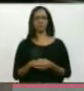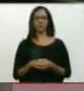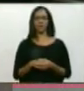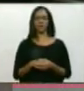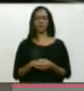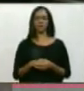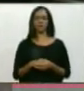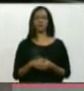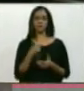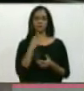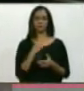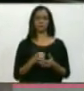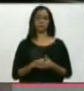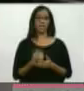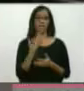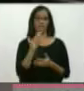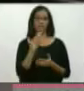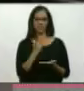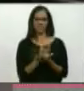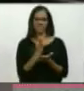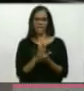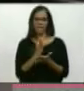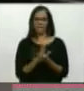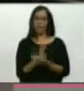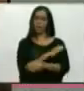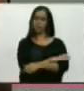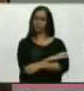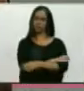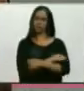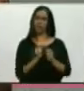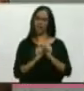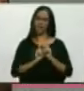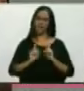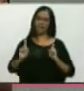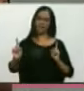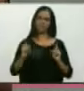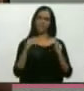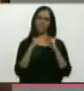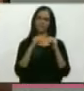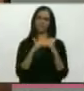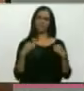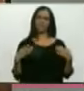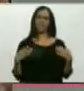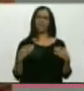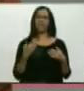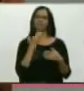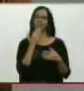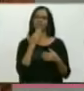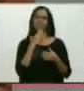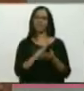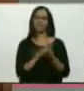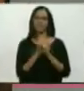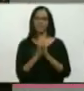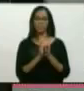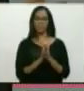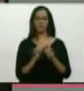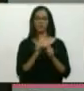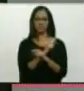Dice: algo siempre lleva a la oposición a alejarse de la Casa Blanca y acercarse al arepazo. ¿En dónde va a terminar Guaidó?